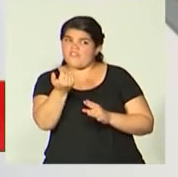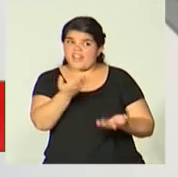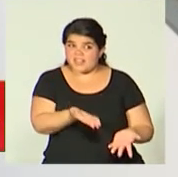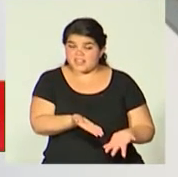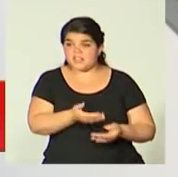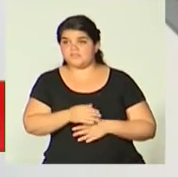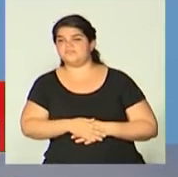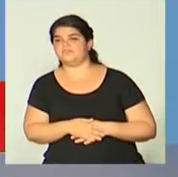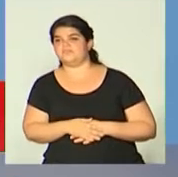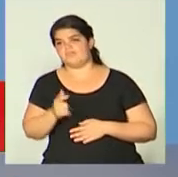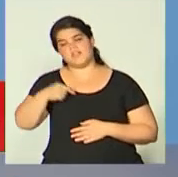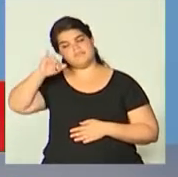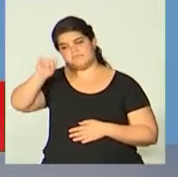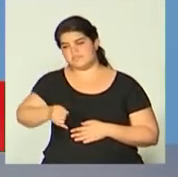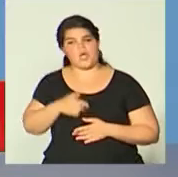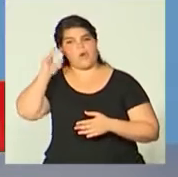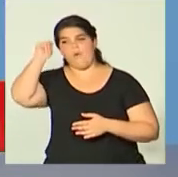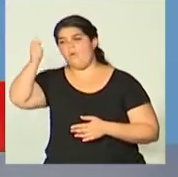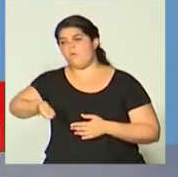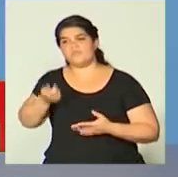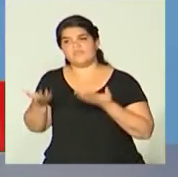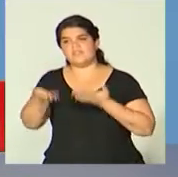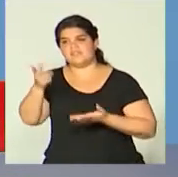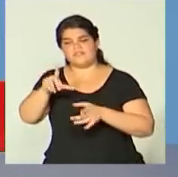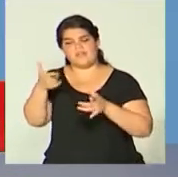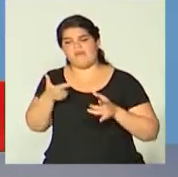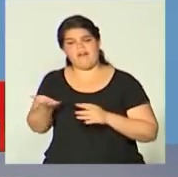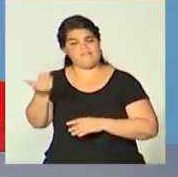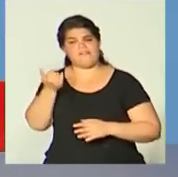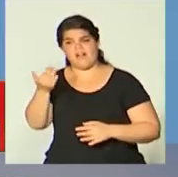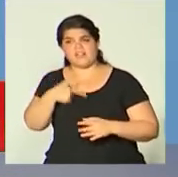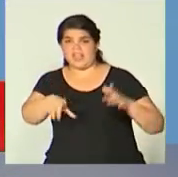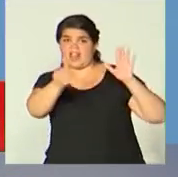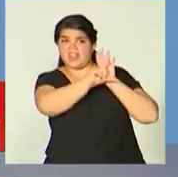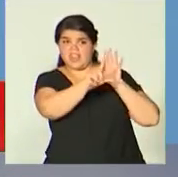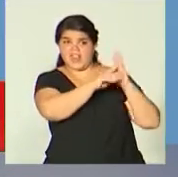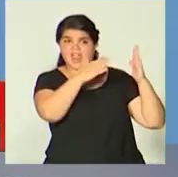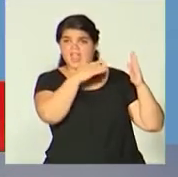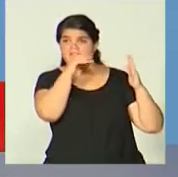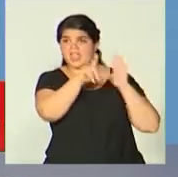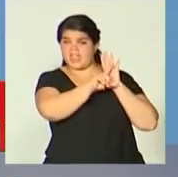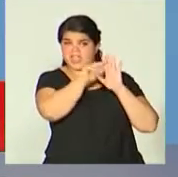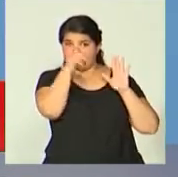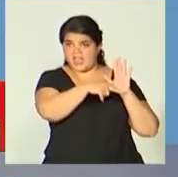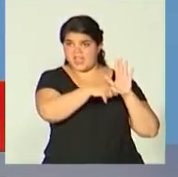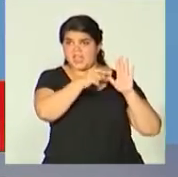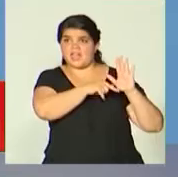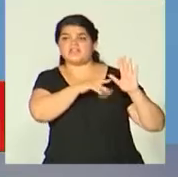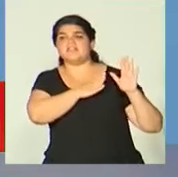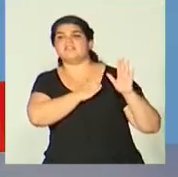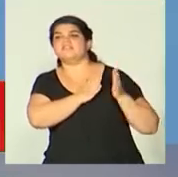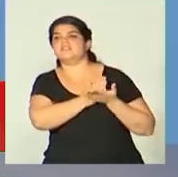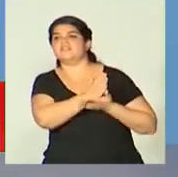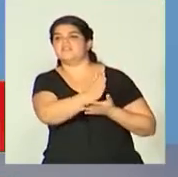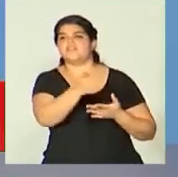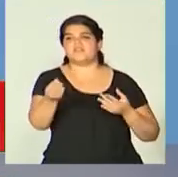nosotros entendemos que justamente las leyes que hoy tenemos son esta teoría vanguardistas así en tanto